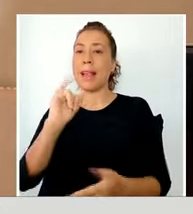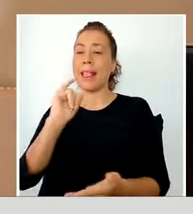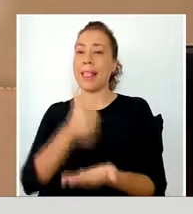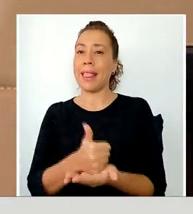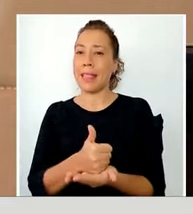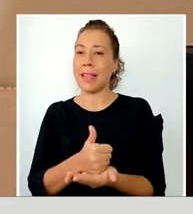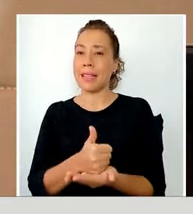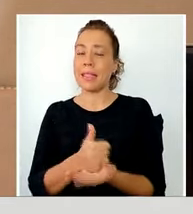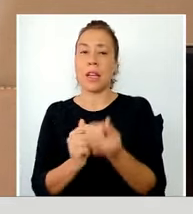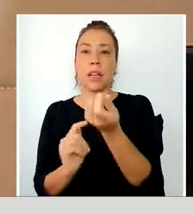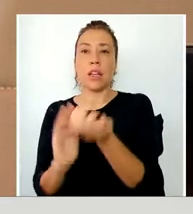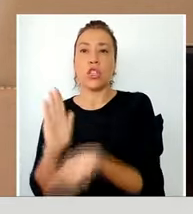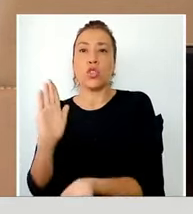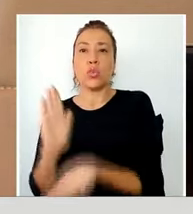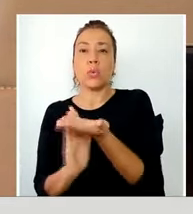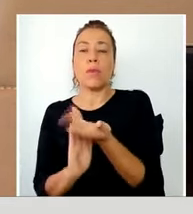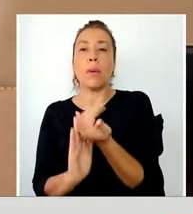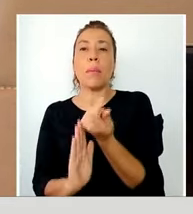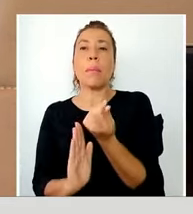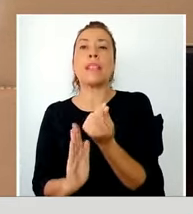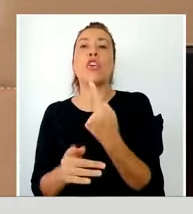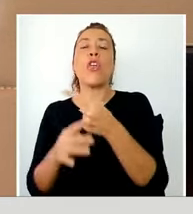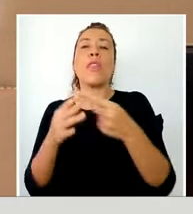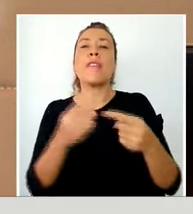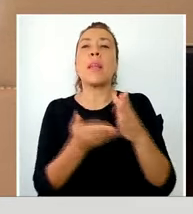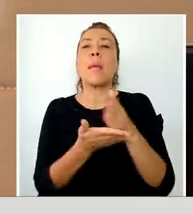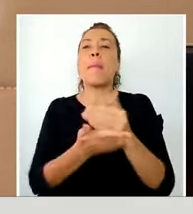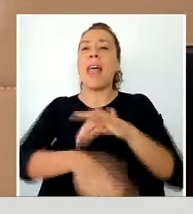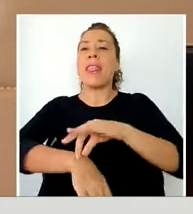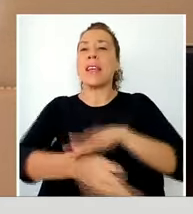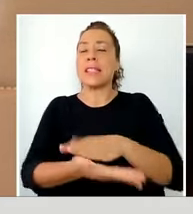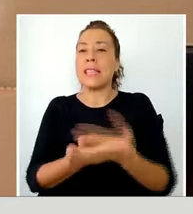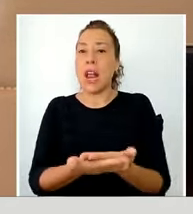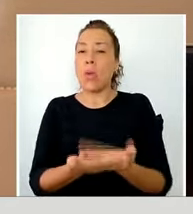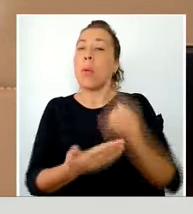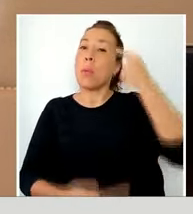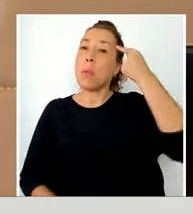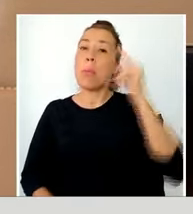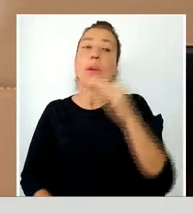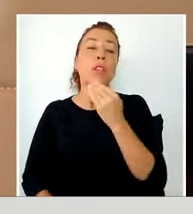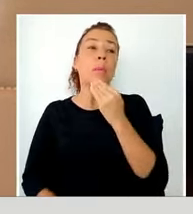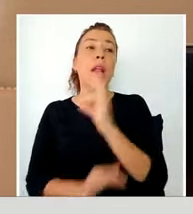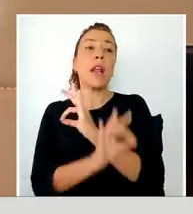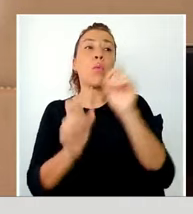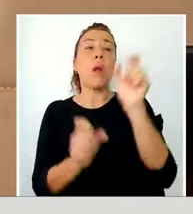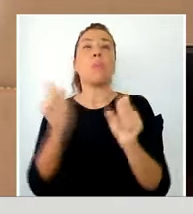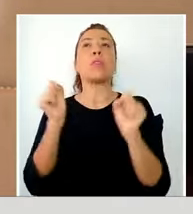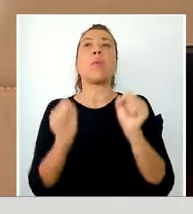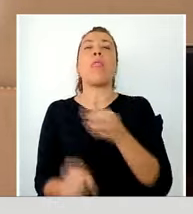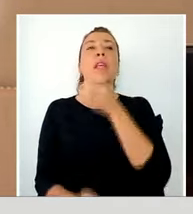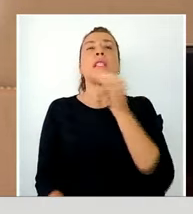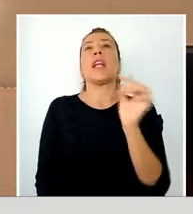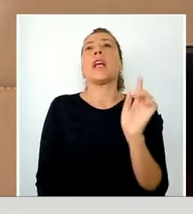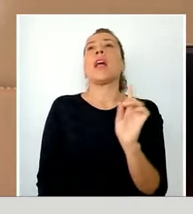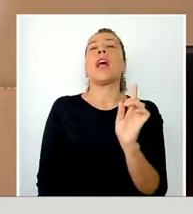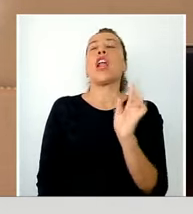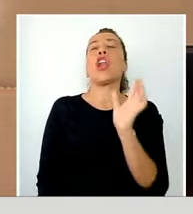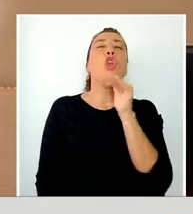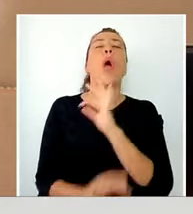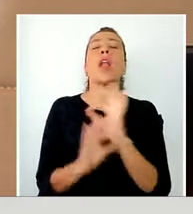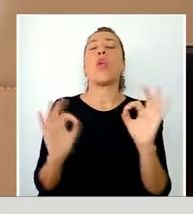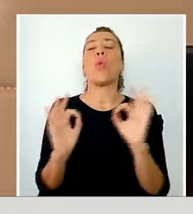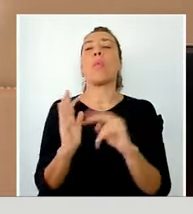de los precios de los planes pero tampoco Nadie puede negar lo que está sucediendo hoy día